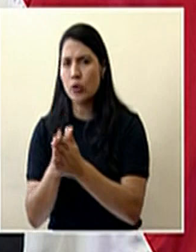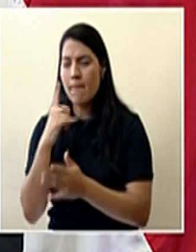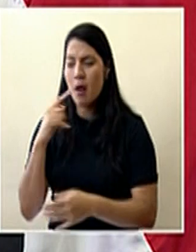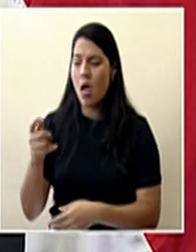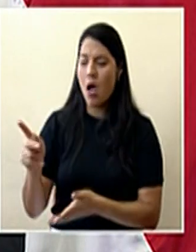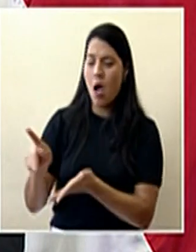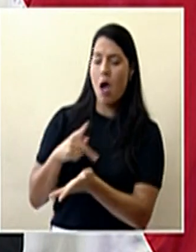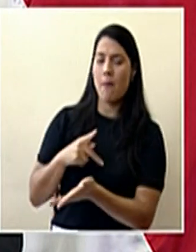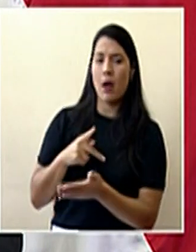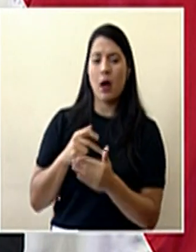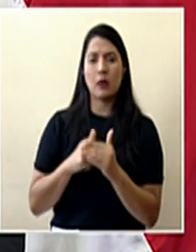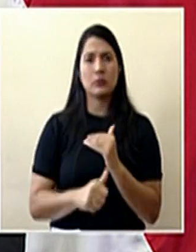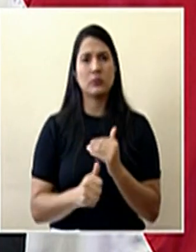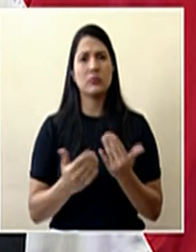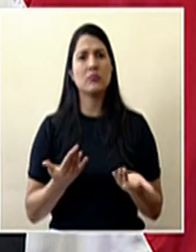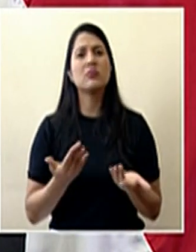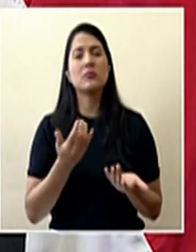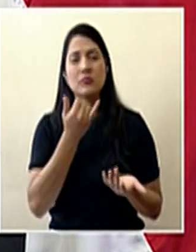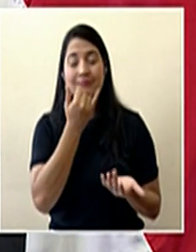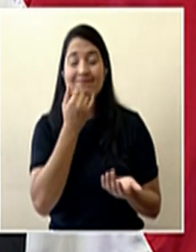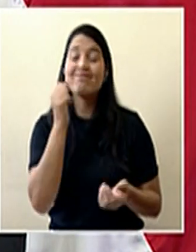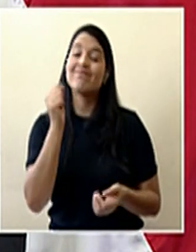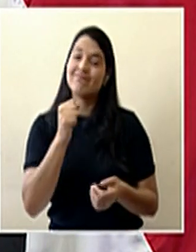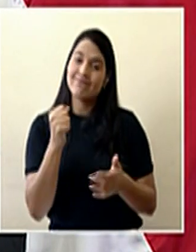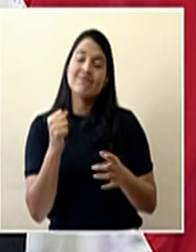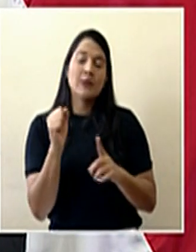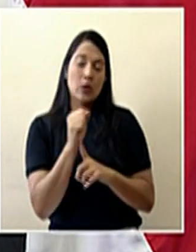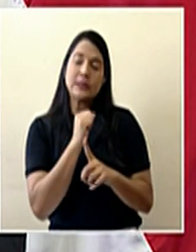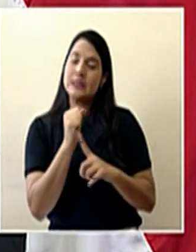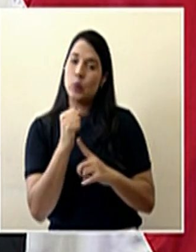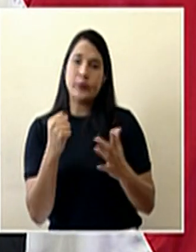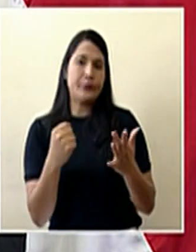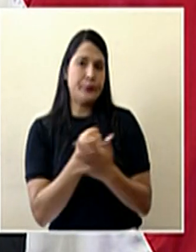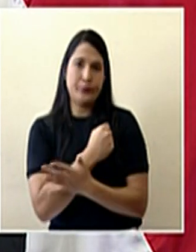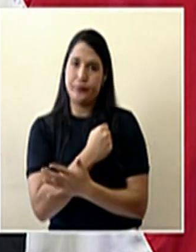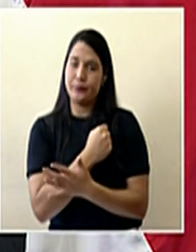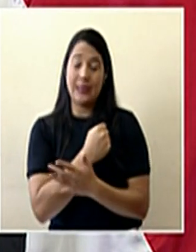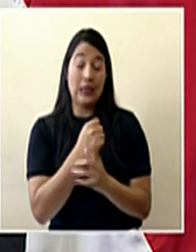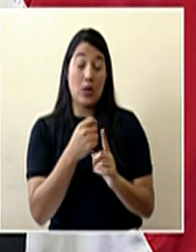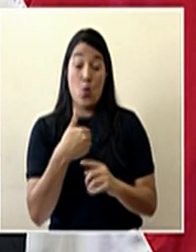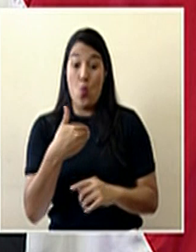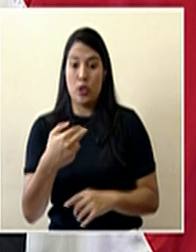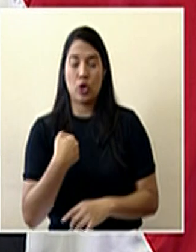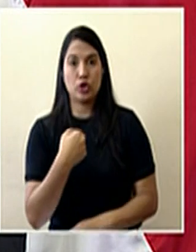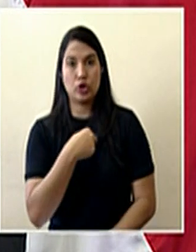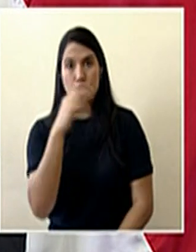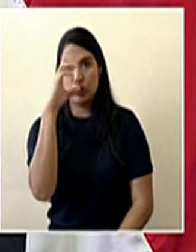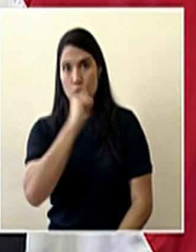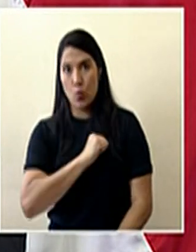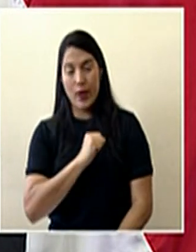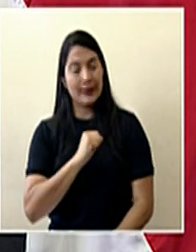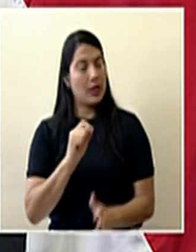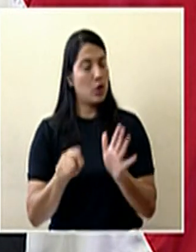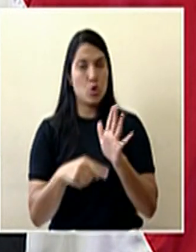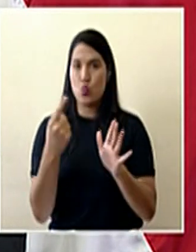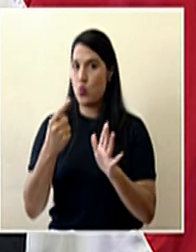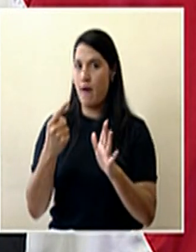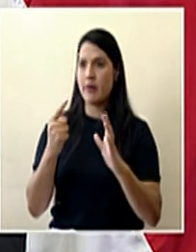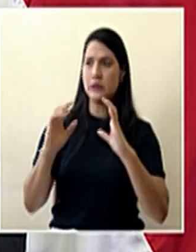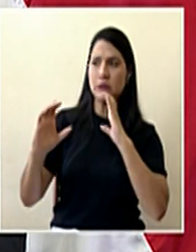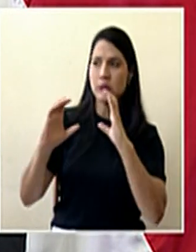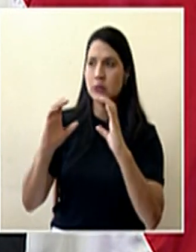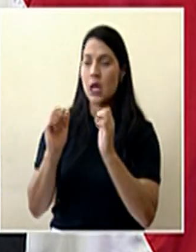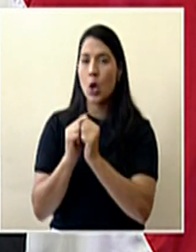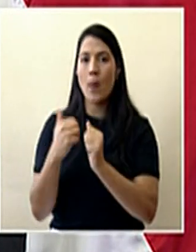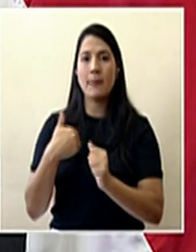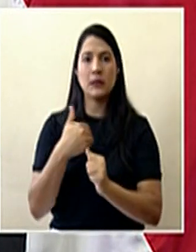dinero? Bueno, es una situación muy lamentable. Desde que tuvimos conocimiento se hicieron coordinaciones con el Ministerio Público